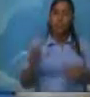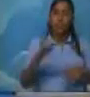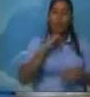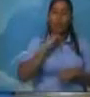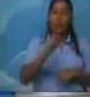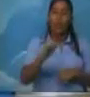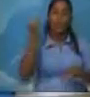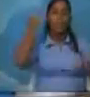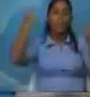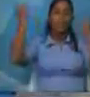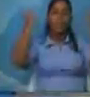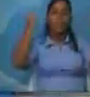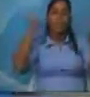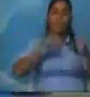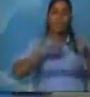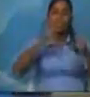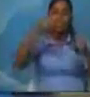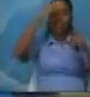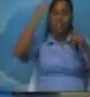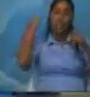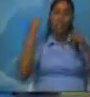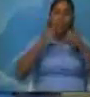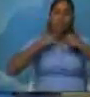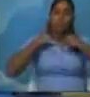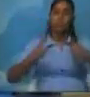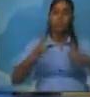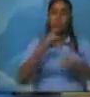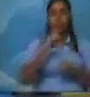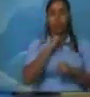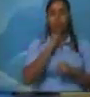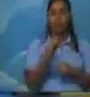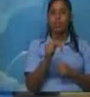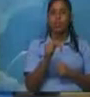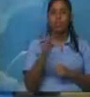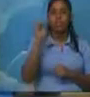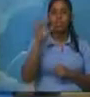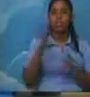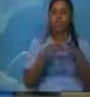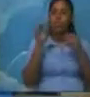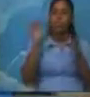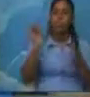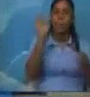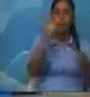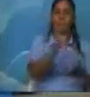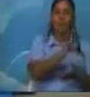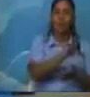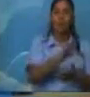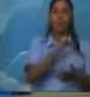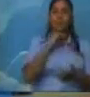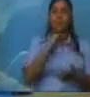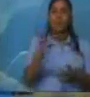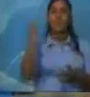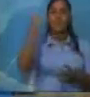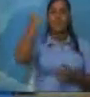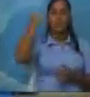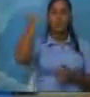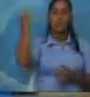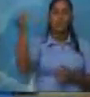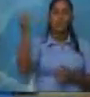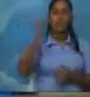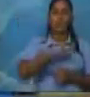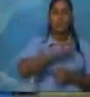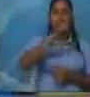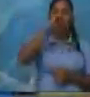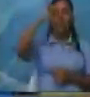la inteligencia de mi Henry no es la inteligencia de Maelo es la sabiduría